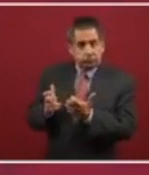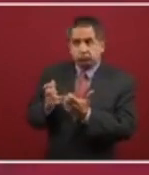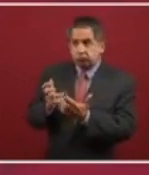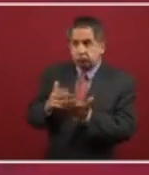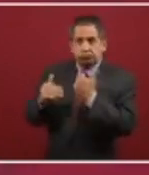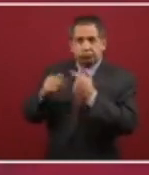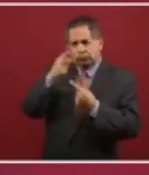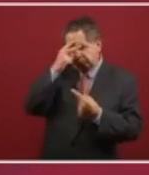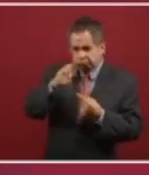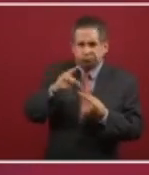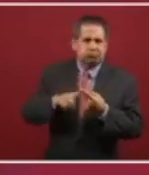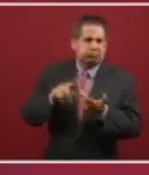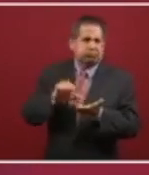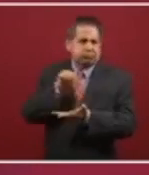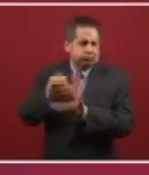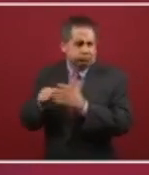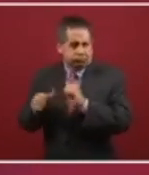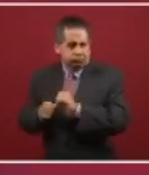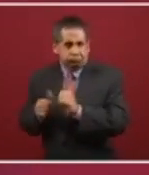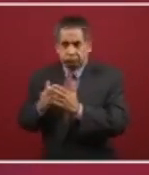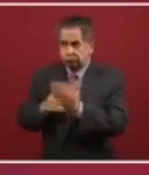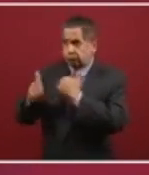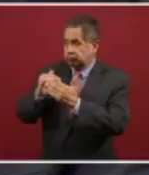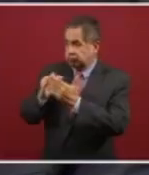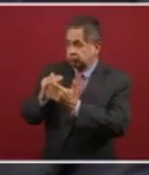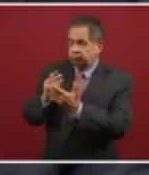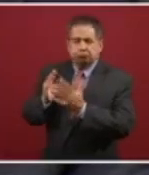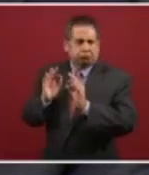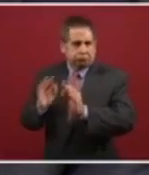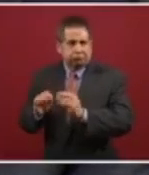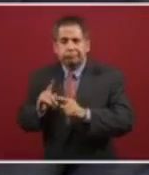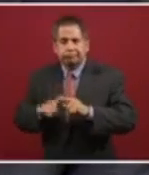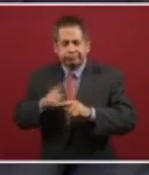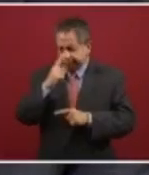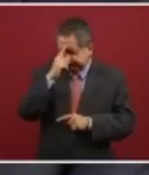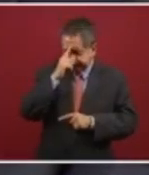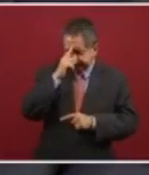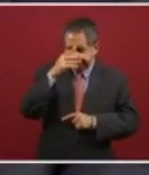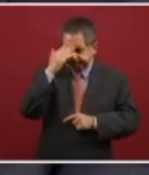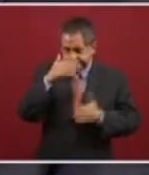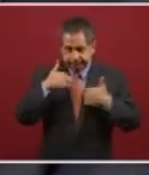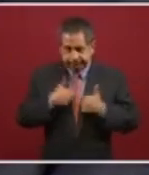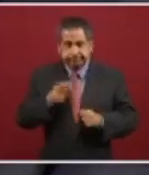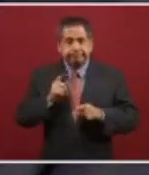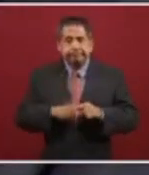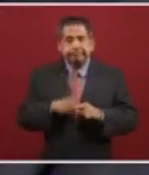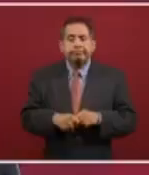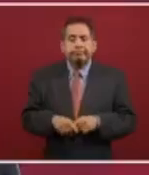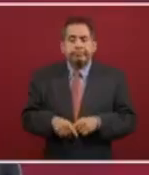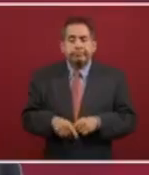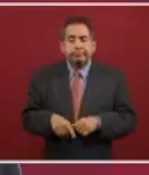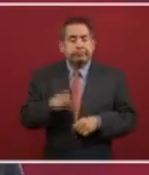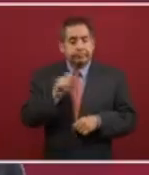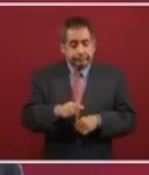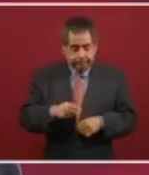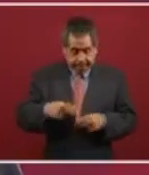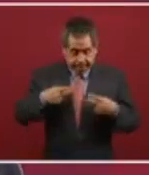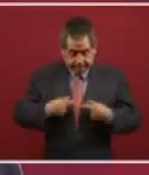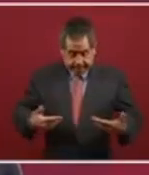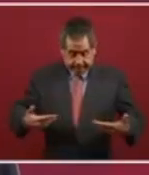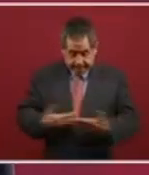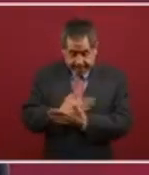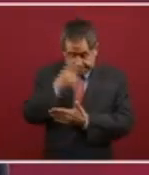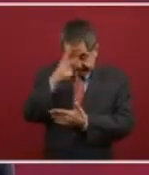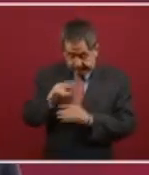en México y en los países centroamericanos, son los mexicanos que viven y trabajan